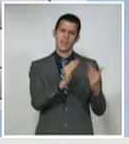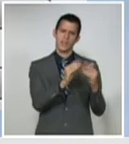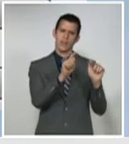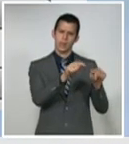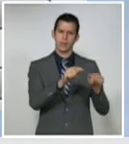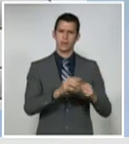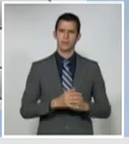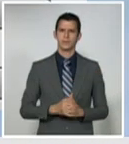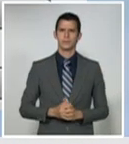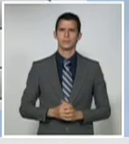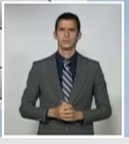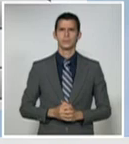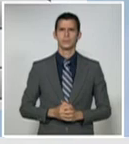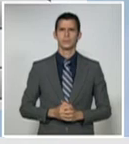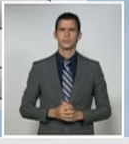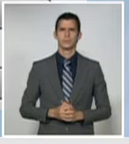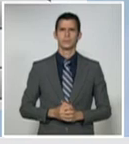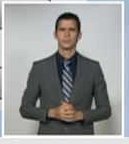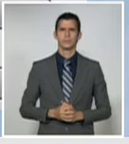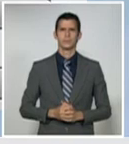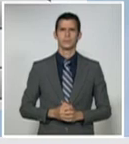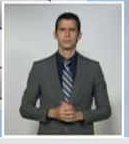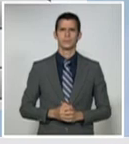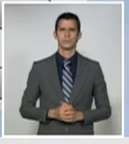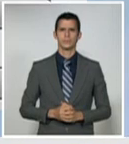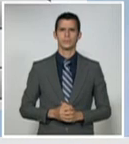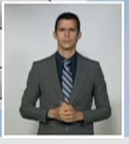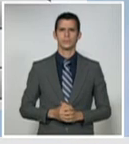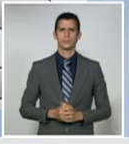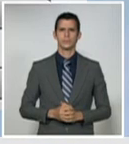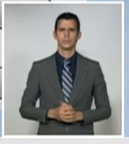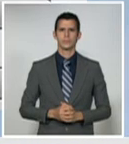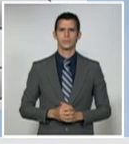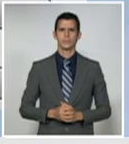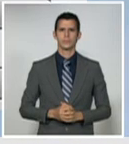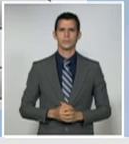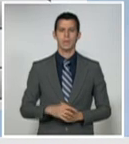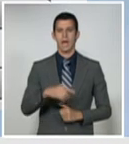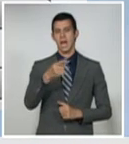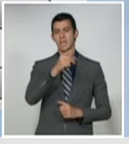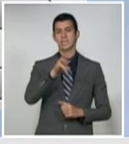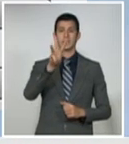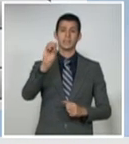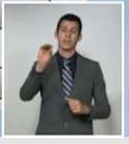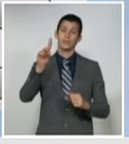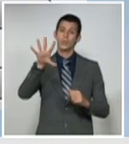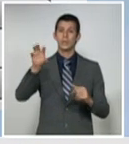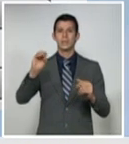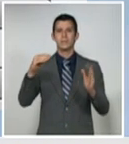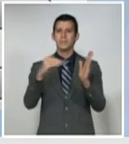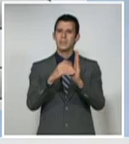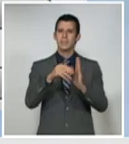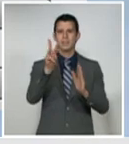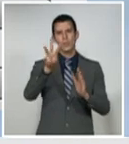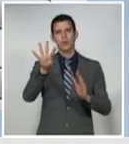265.363, pues ya se incrementa la cifra de las Américas a